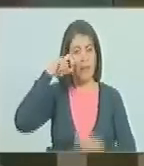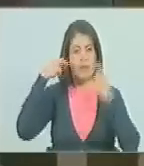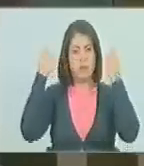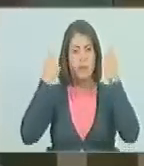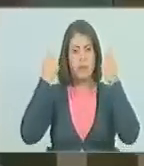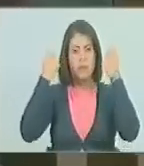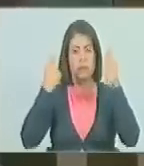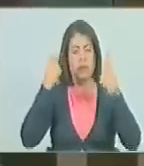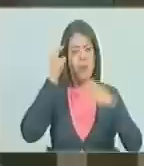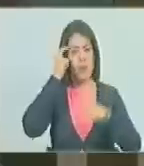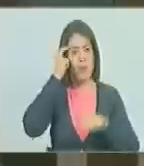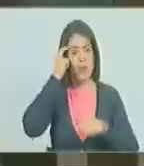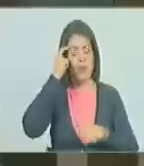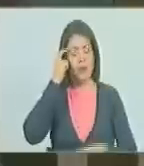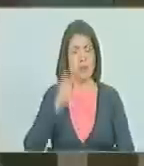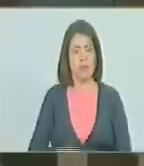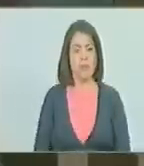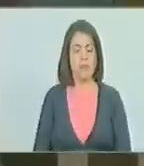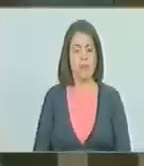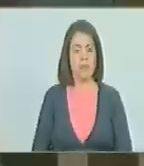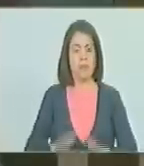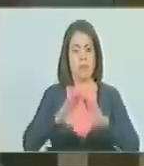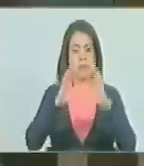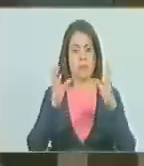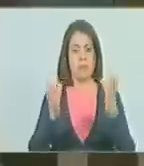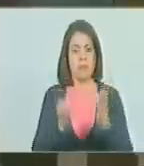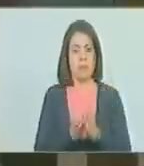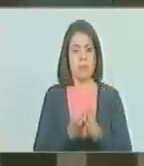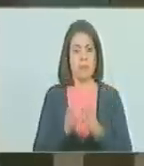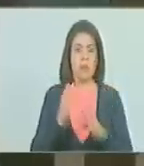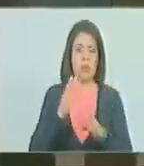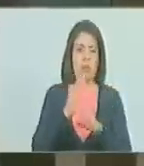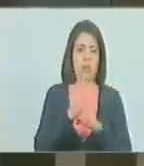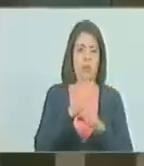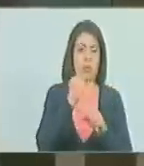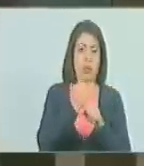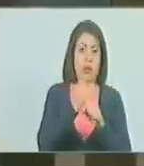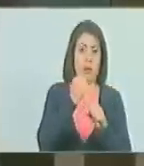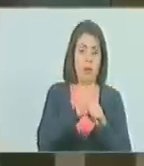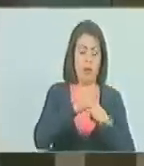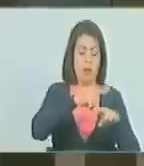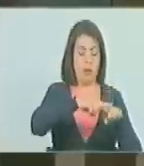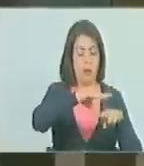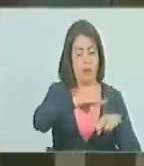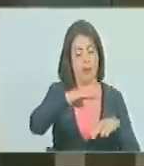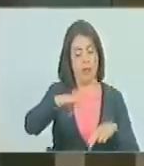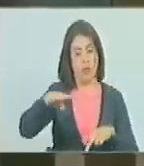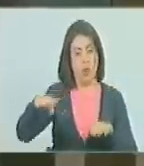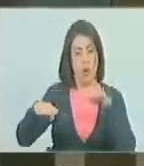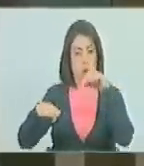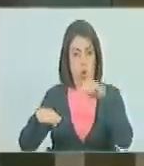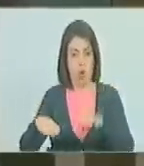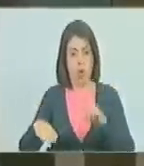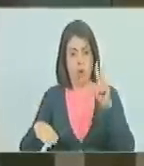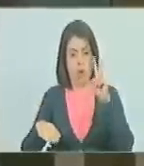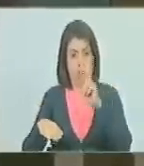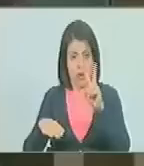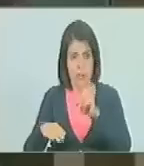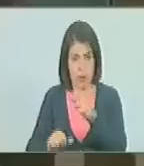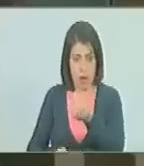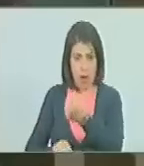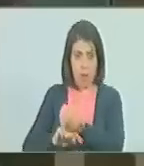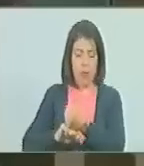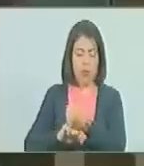celebramos el Día Mundial de la Lucha contra el Trabajo Infantil. Hoy Venezuela